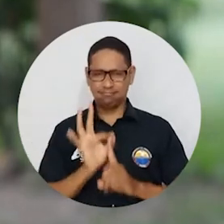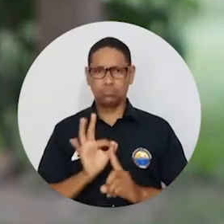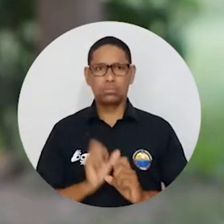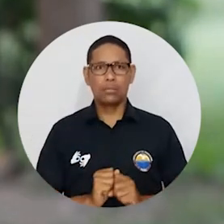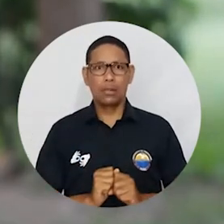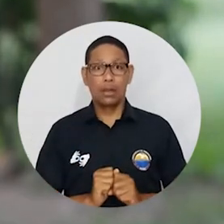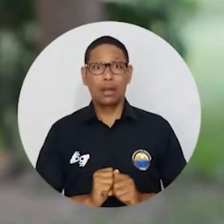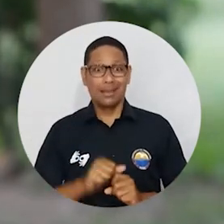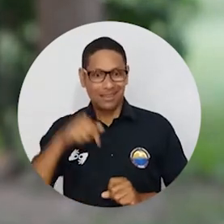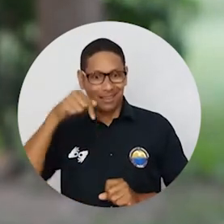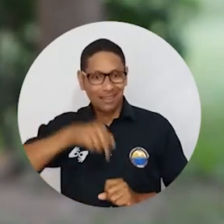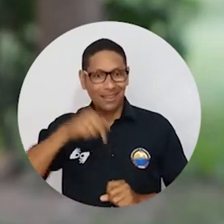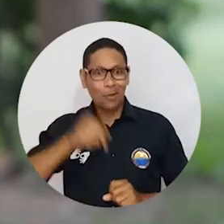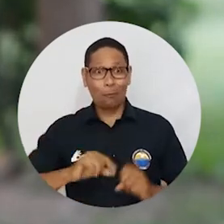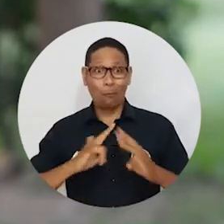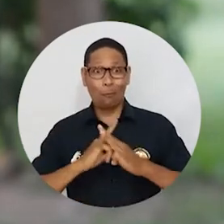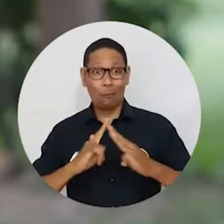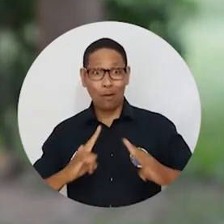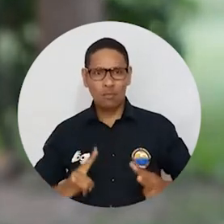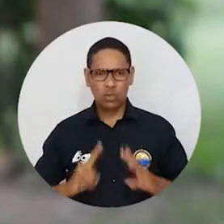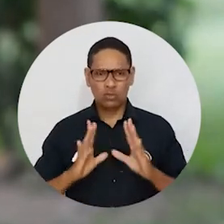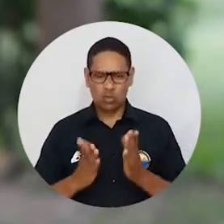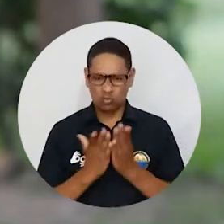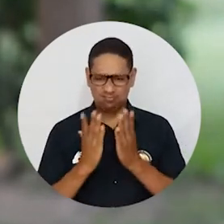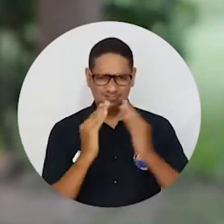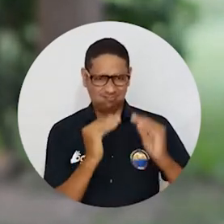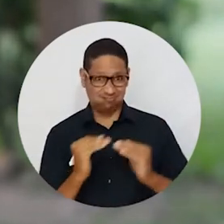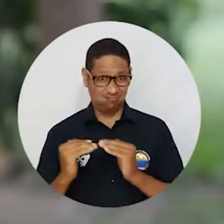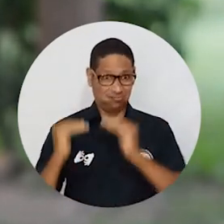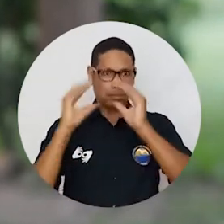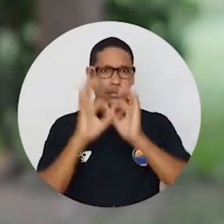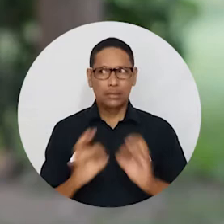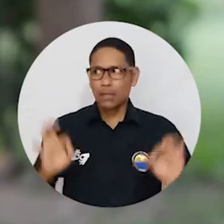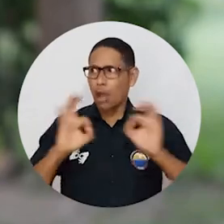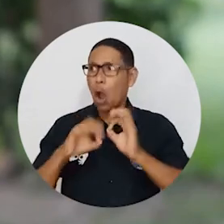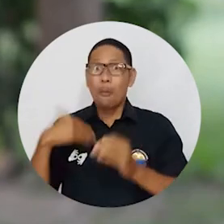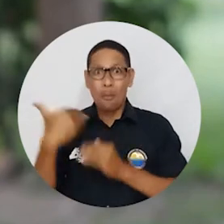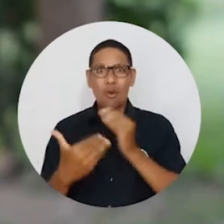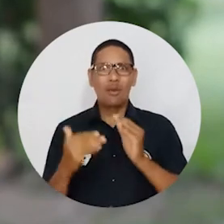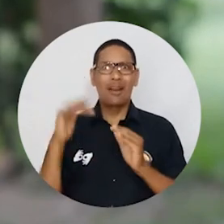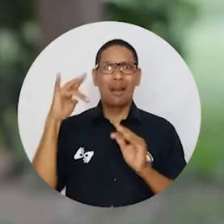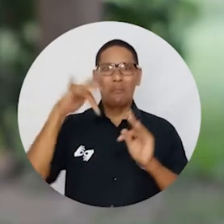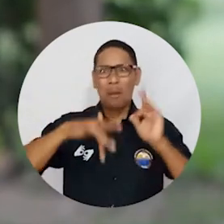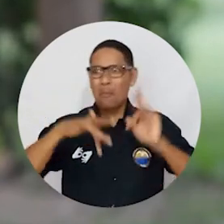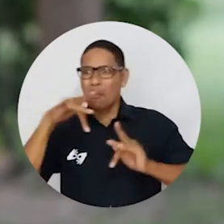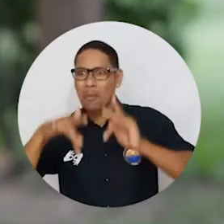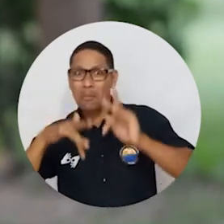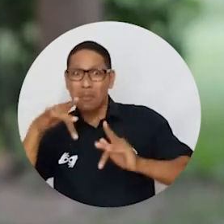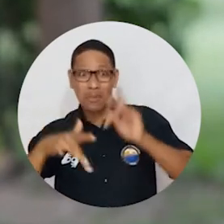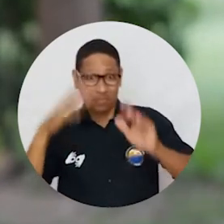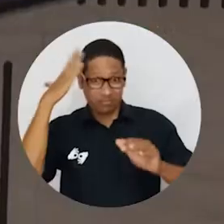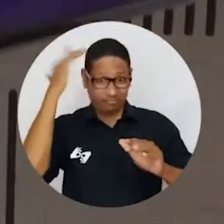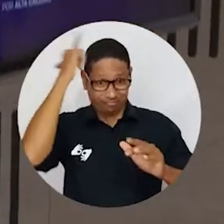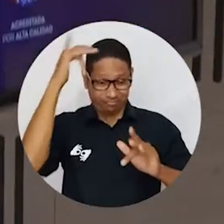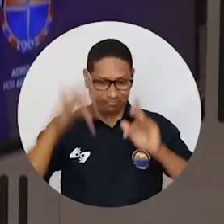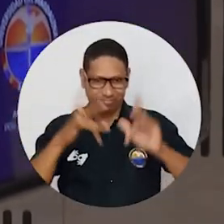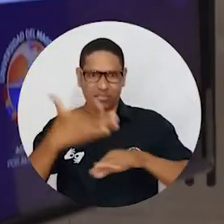Superiores busca fortalecer su infraestructura tecnológica previo al regreso gradual a las actividades académicas